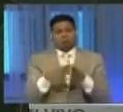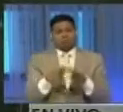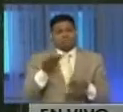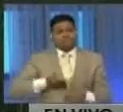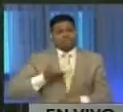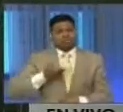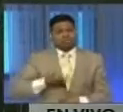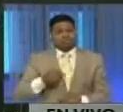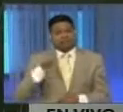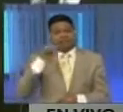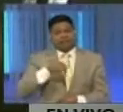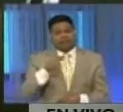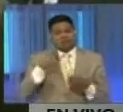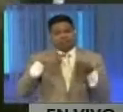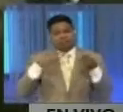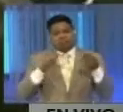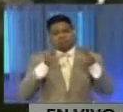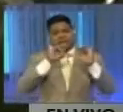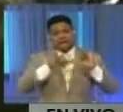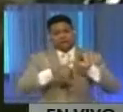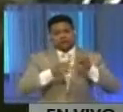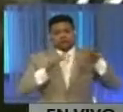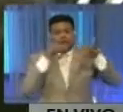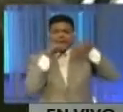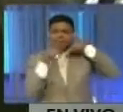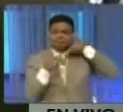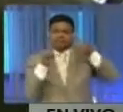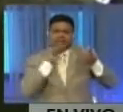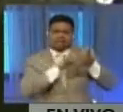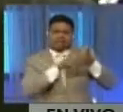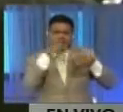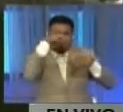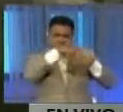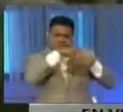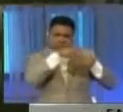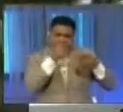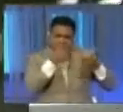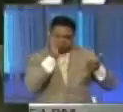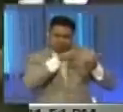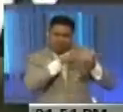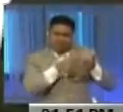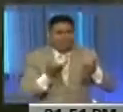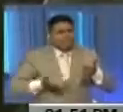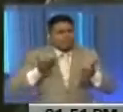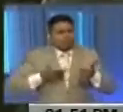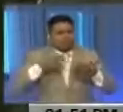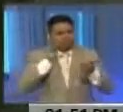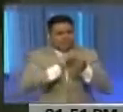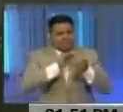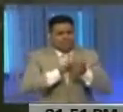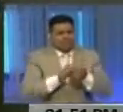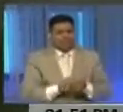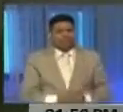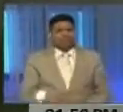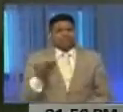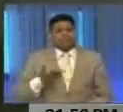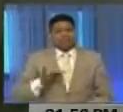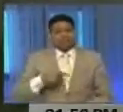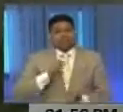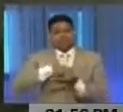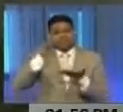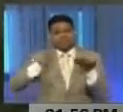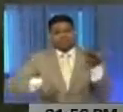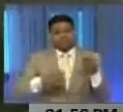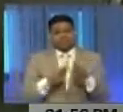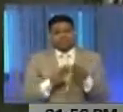para nuestro país. El día de hoy, precisamente, se va a acordar parte de estos y a firmar estos memorándum